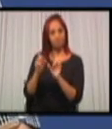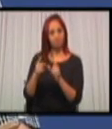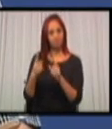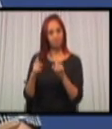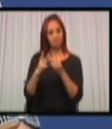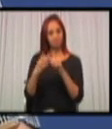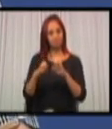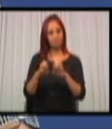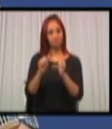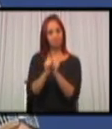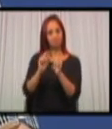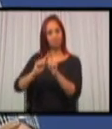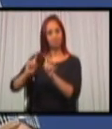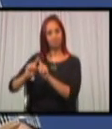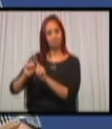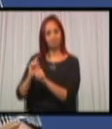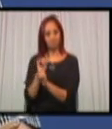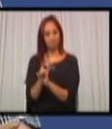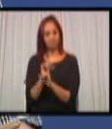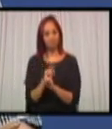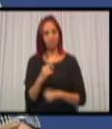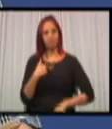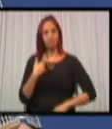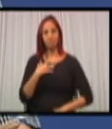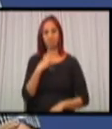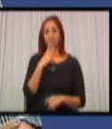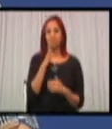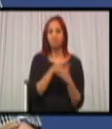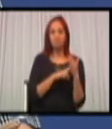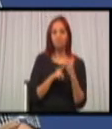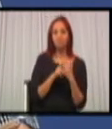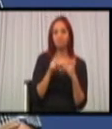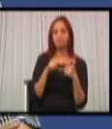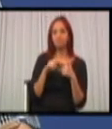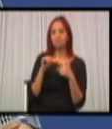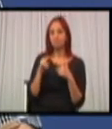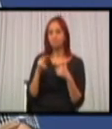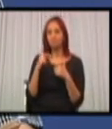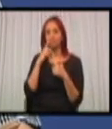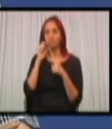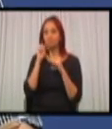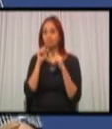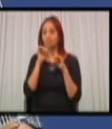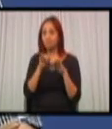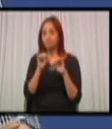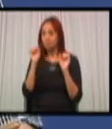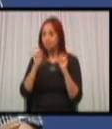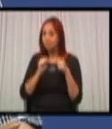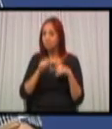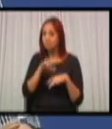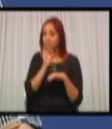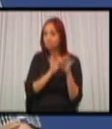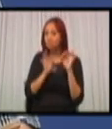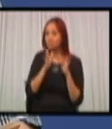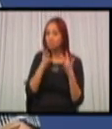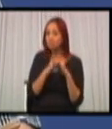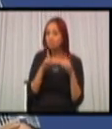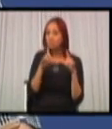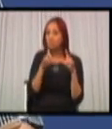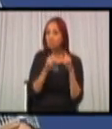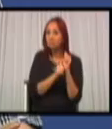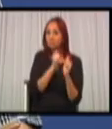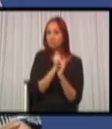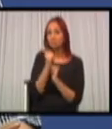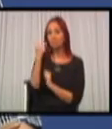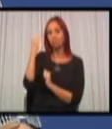estrategias con las diferentes entidades. Háblese de la universidad, el INA, para que así puedan obtener títulos de mayor